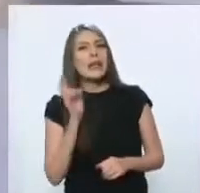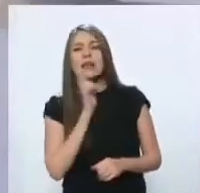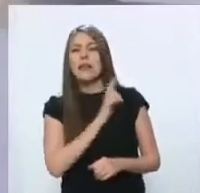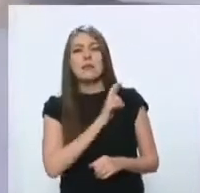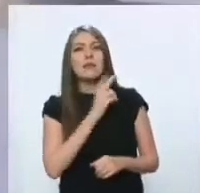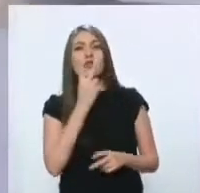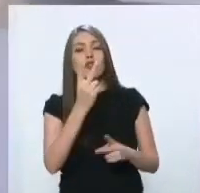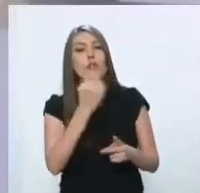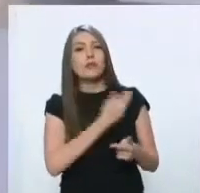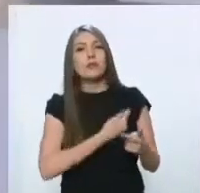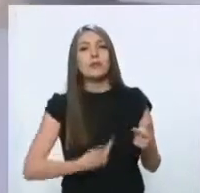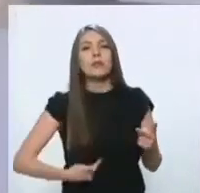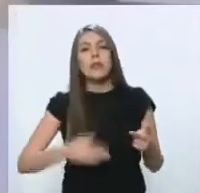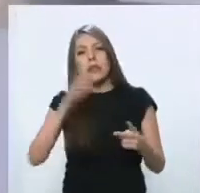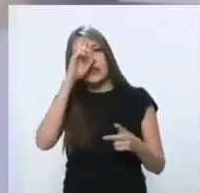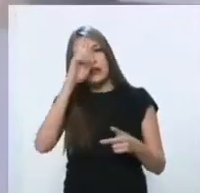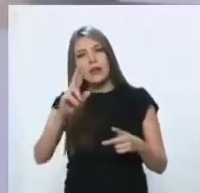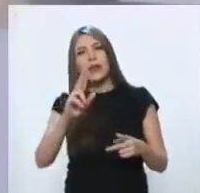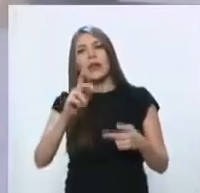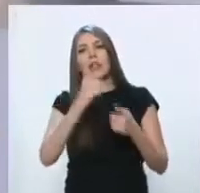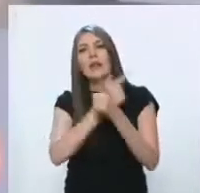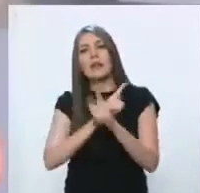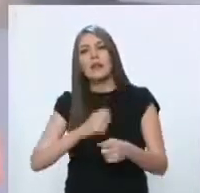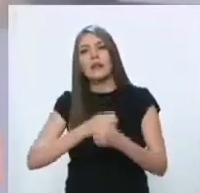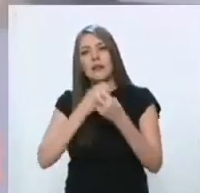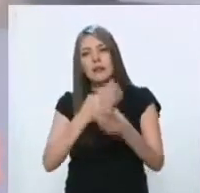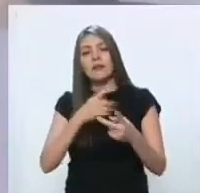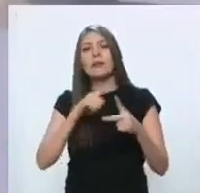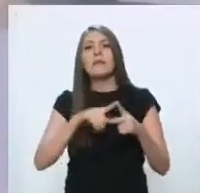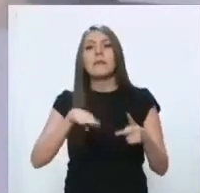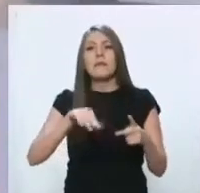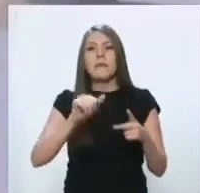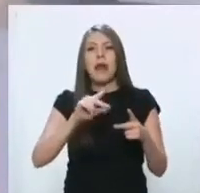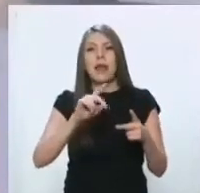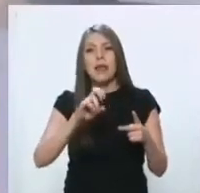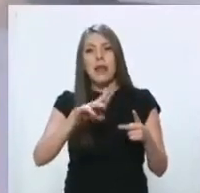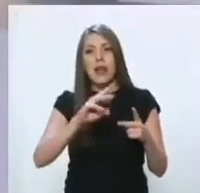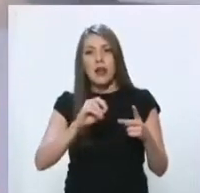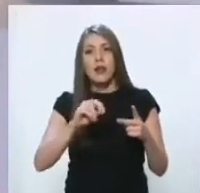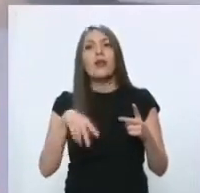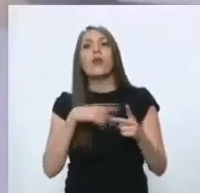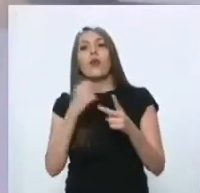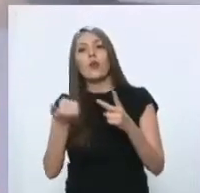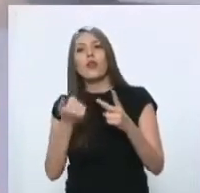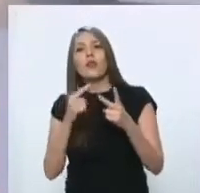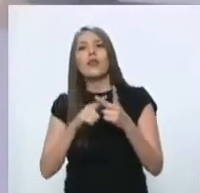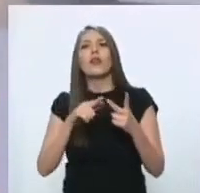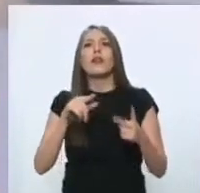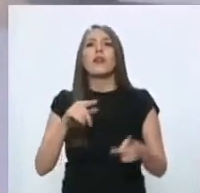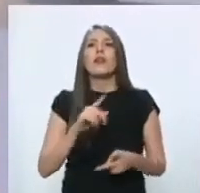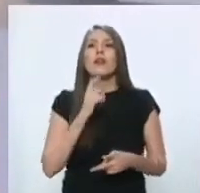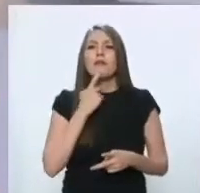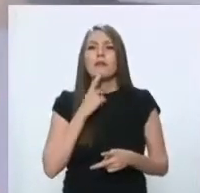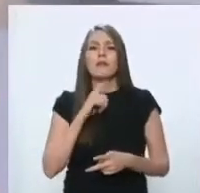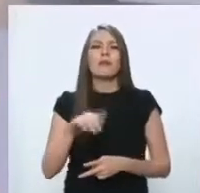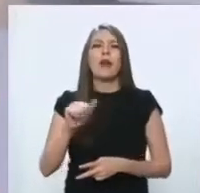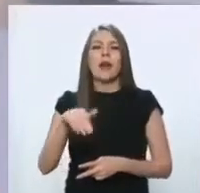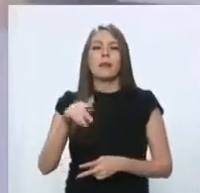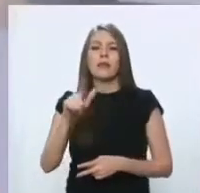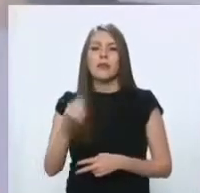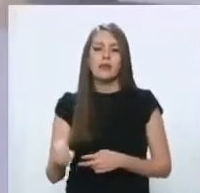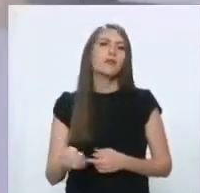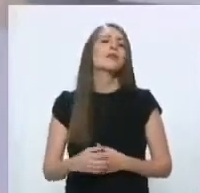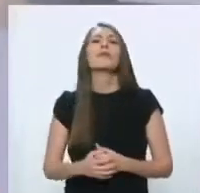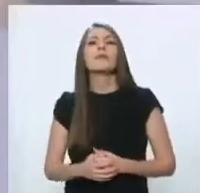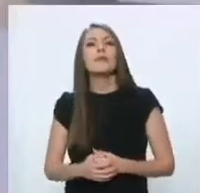han respetado la libertad de expresión. Uno fue Francisco I. Madero, el otro es Andrés Manuel López Obrador. Por